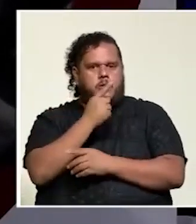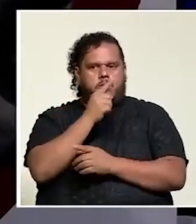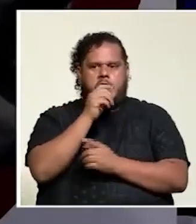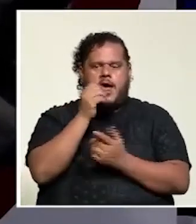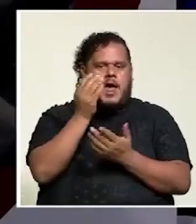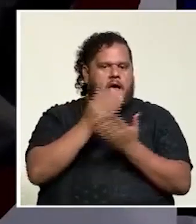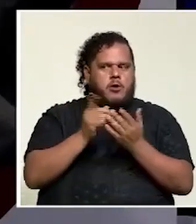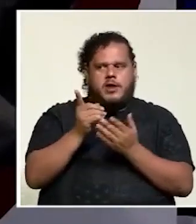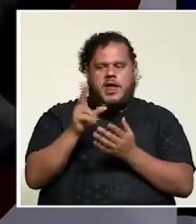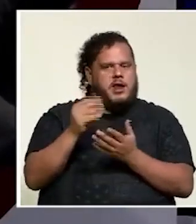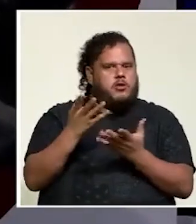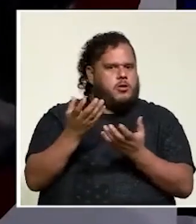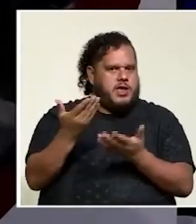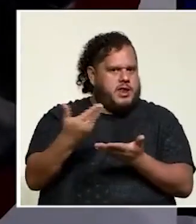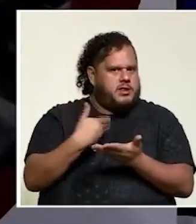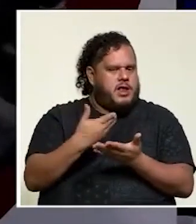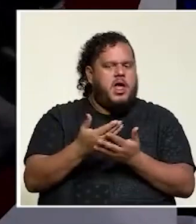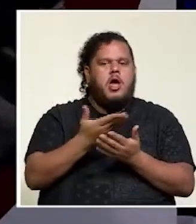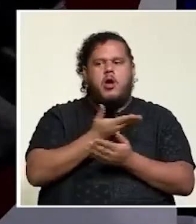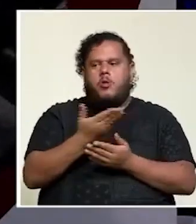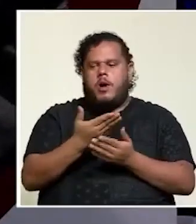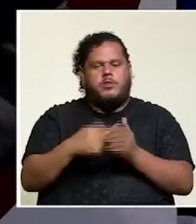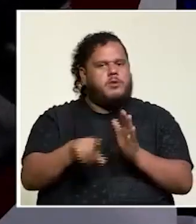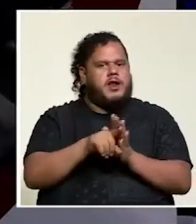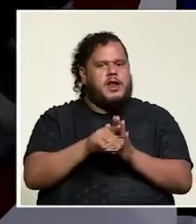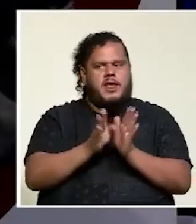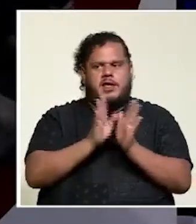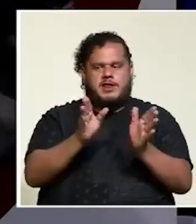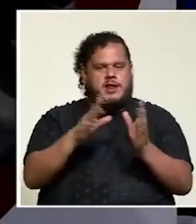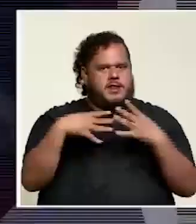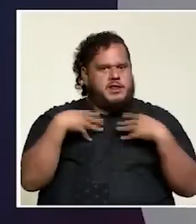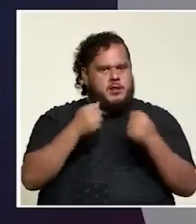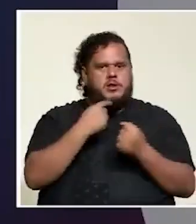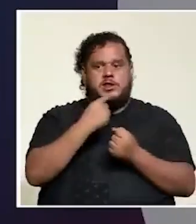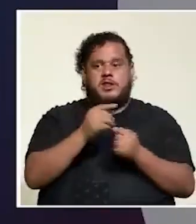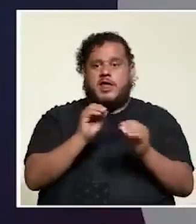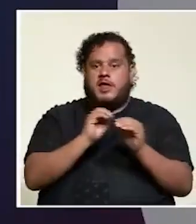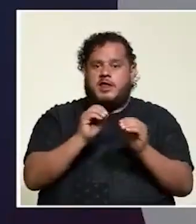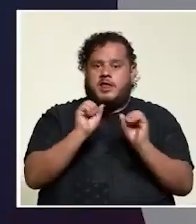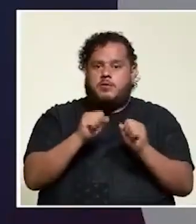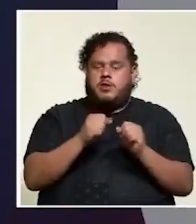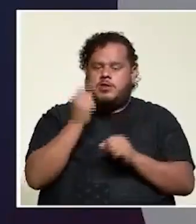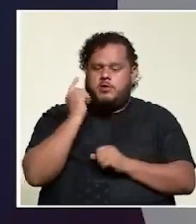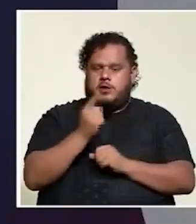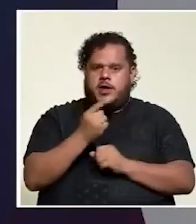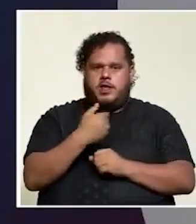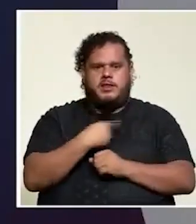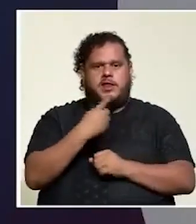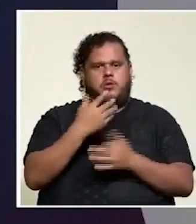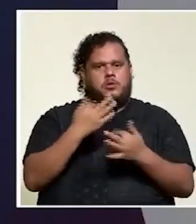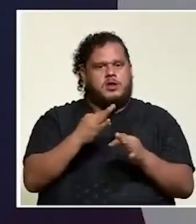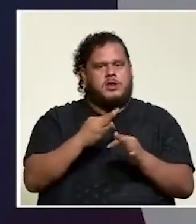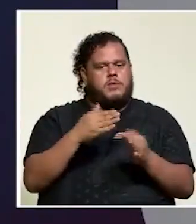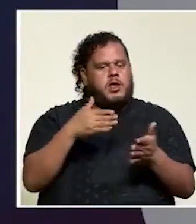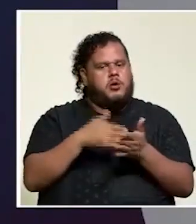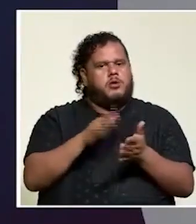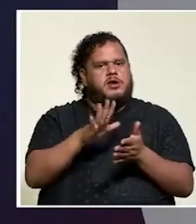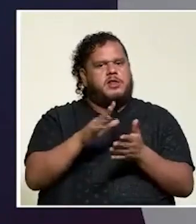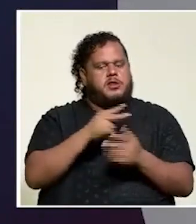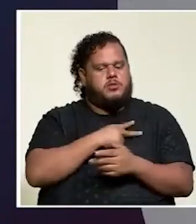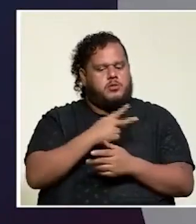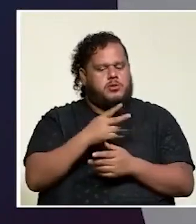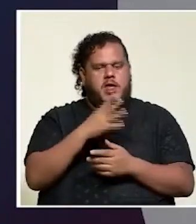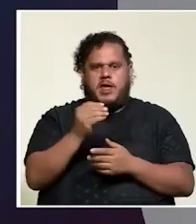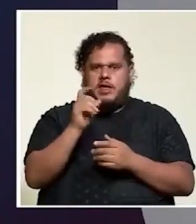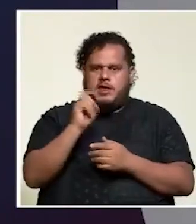sustancia que se rehúsa a recibir, cuando la Ley General de Salud dice que nadie puede ser obligado a recibir un tratamiento en contra de su voluntad